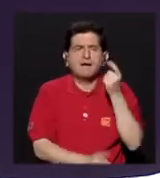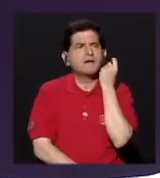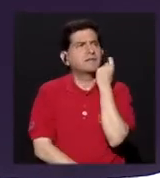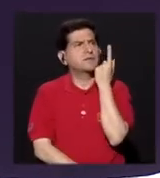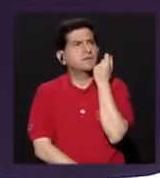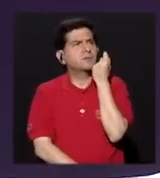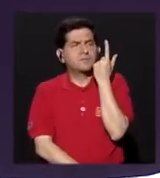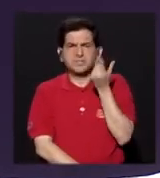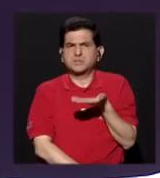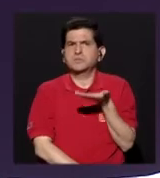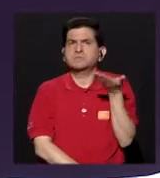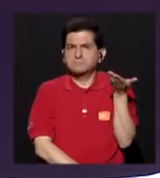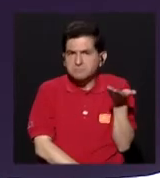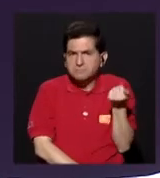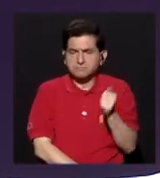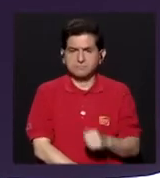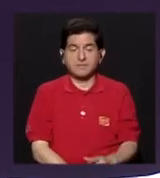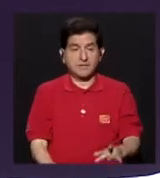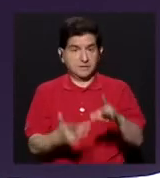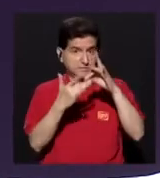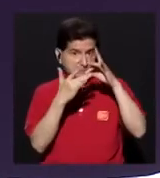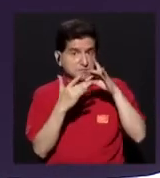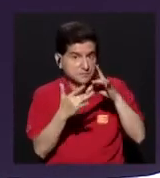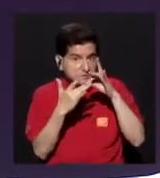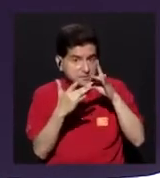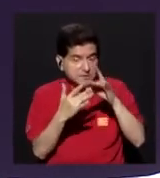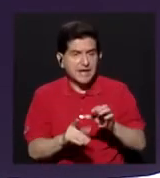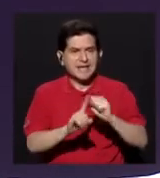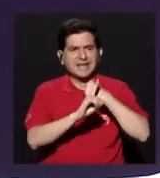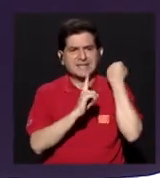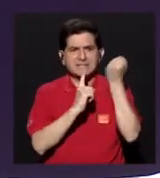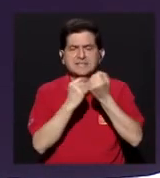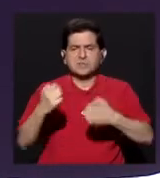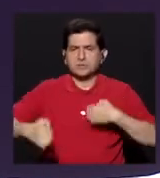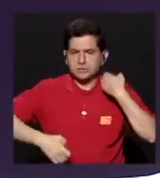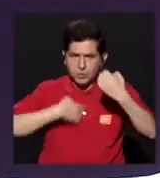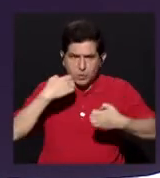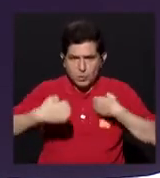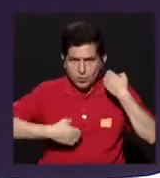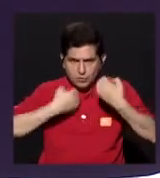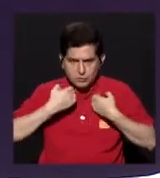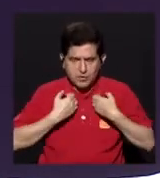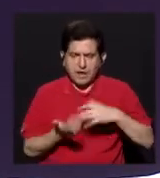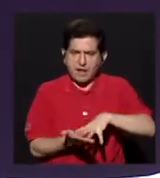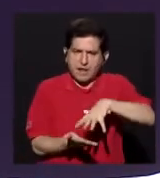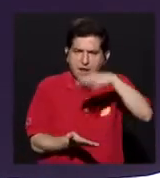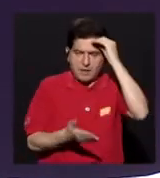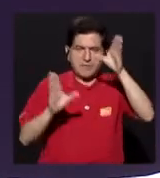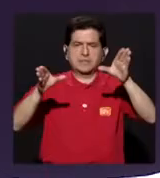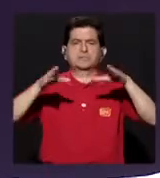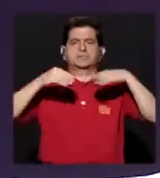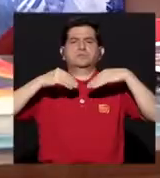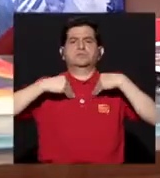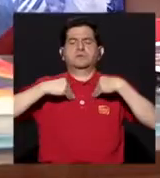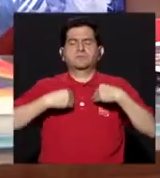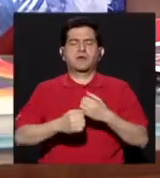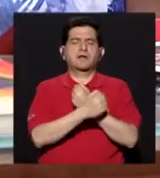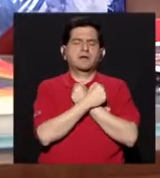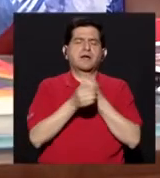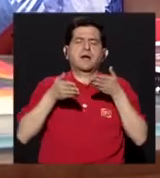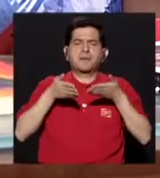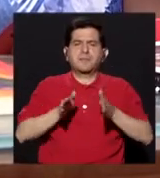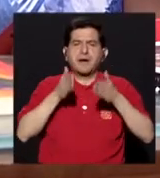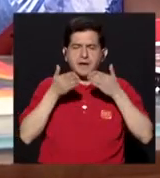entender y sobre todo de las condiciones emocionales para que aprendieran a aceptar y amar a sus hijos e